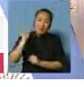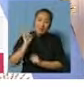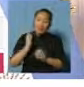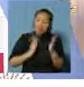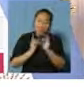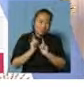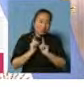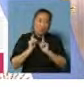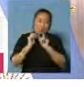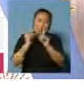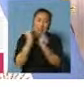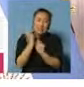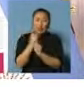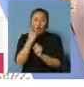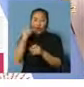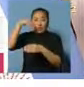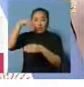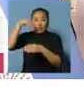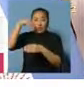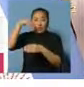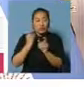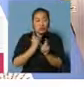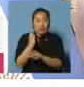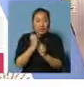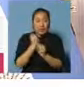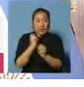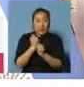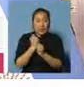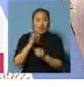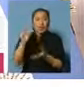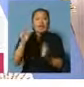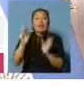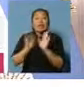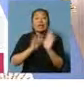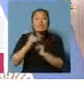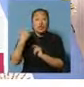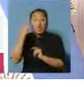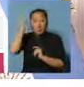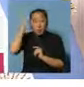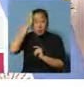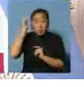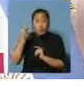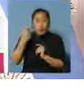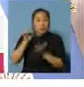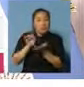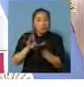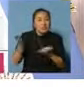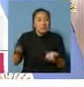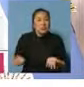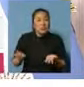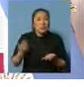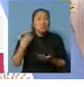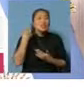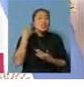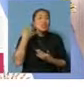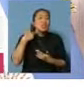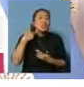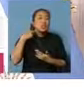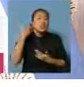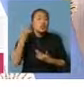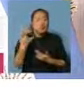ininterrumpido en la municipalidad, está trabajando ahora en la Dirección de Cultura, fue dejado sin trabajo, tiene 5 hijos,